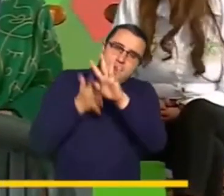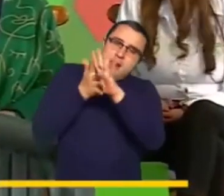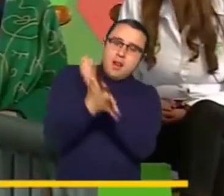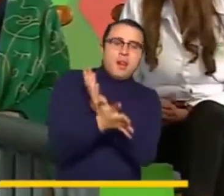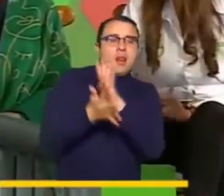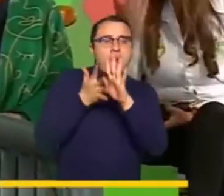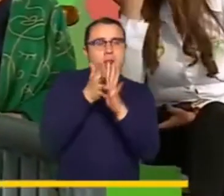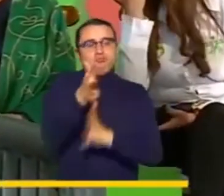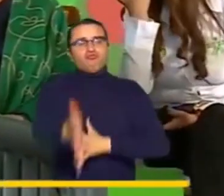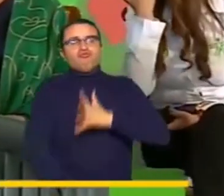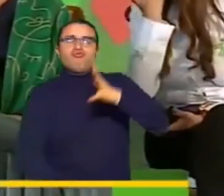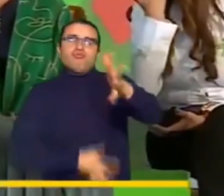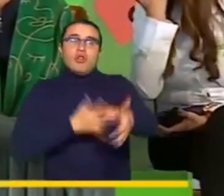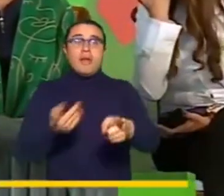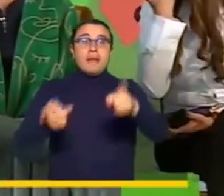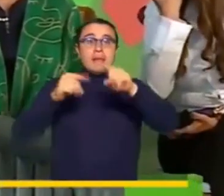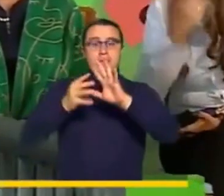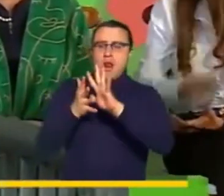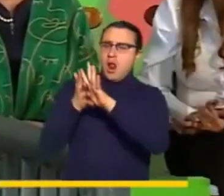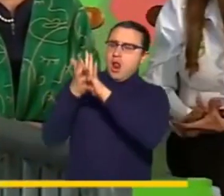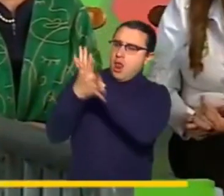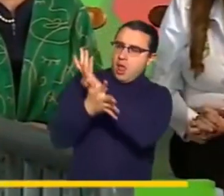incluso formas de poder.